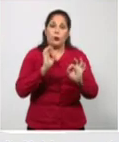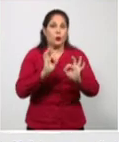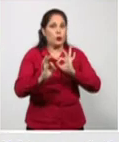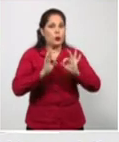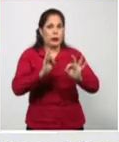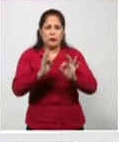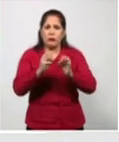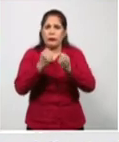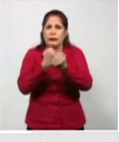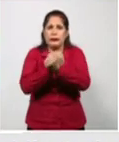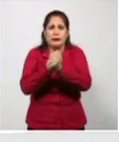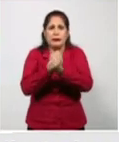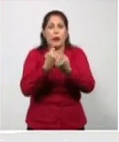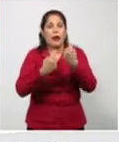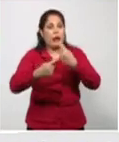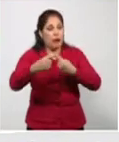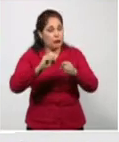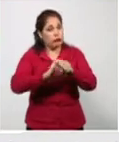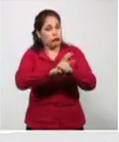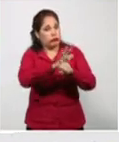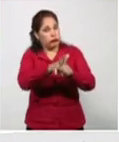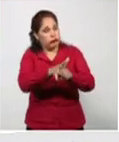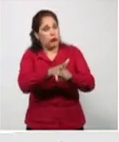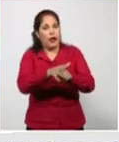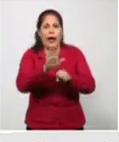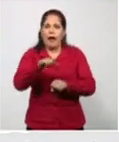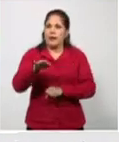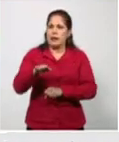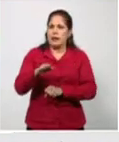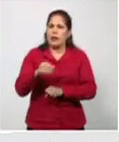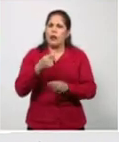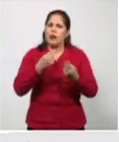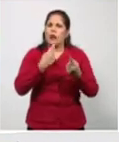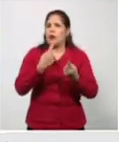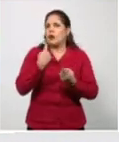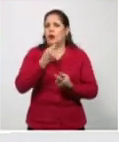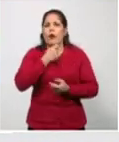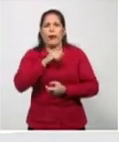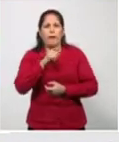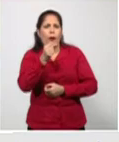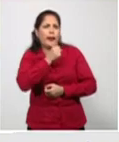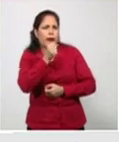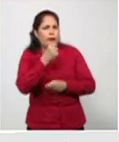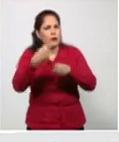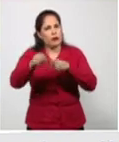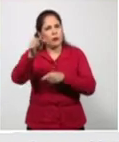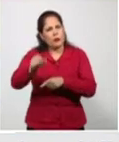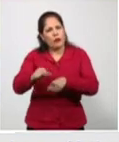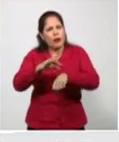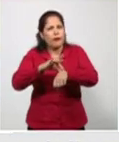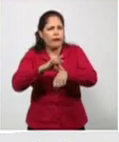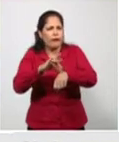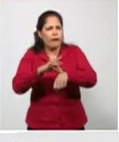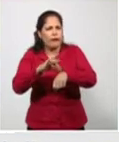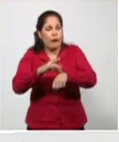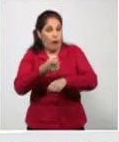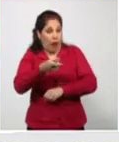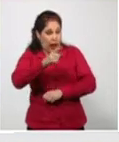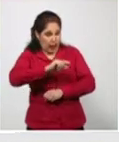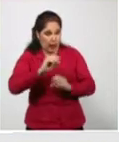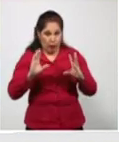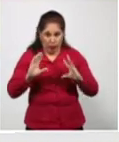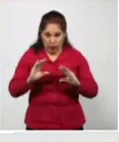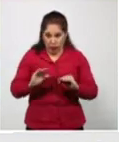hay grabaciones que uno no las transmite porque son desagradables de pacientes. Creo que anoche o en